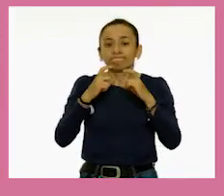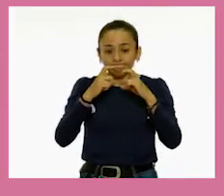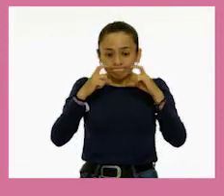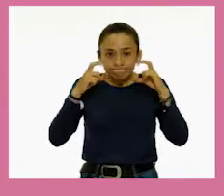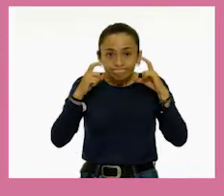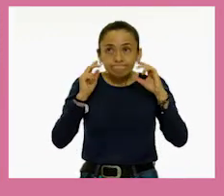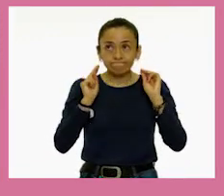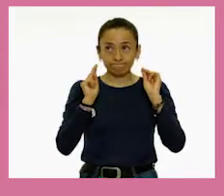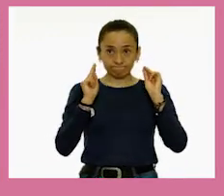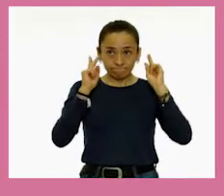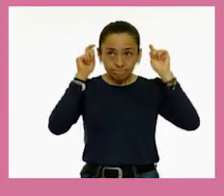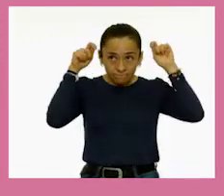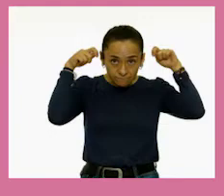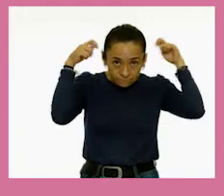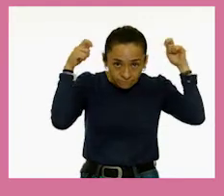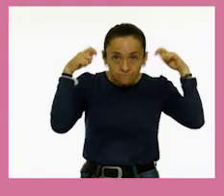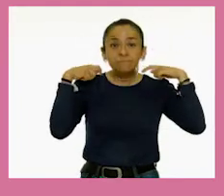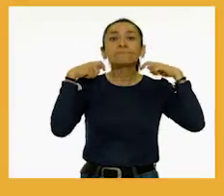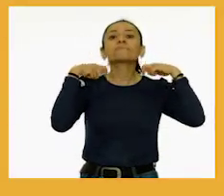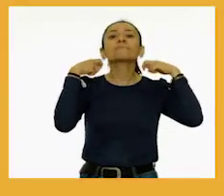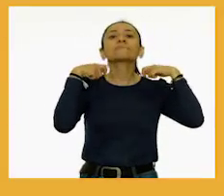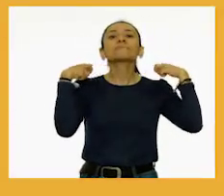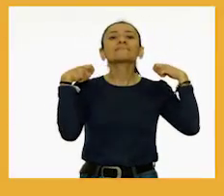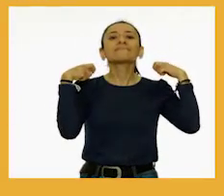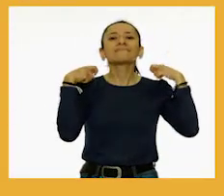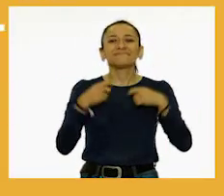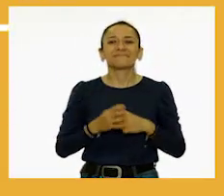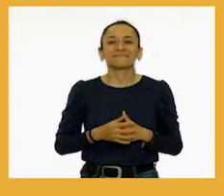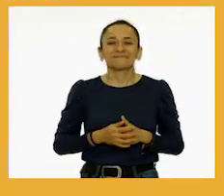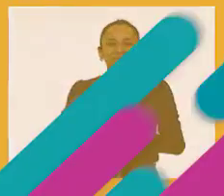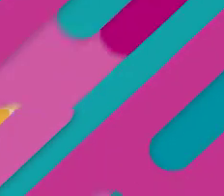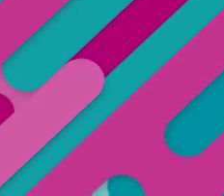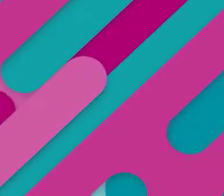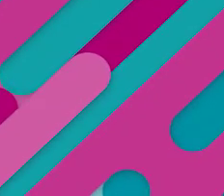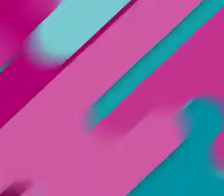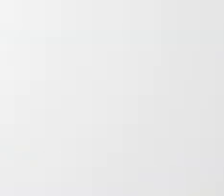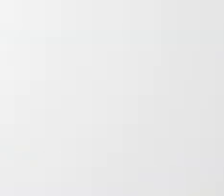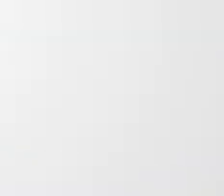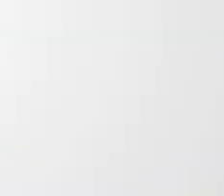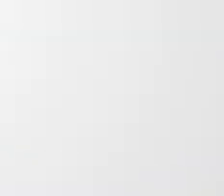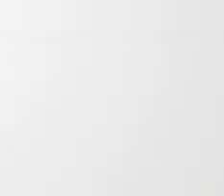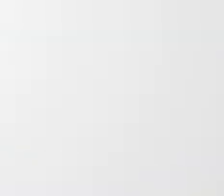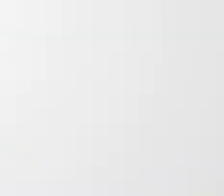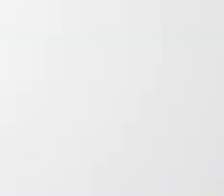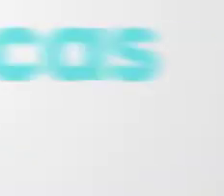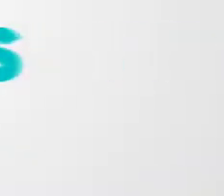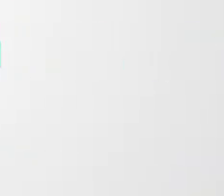sobre tu cabeza y alrededor de tu cuello.